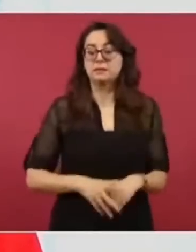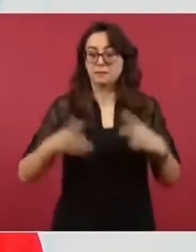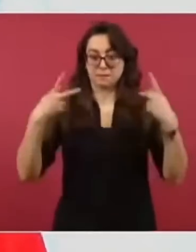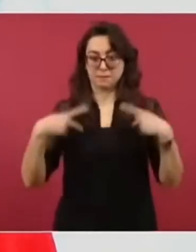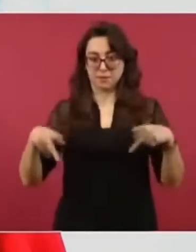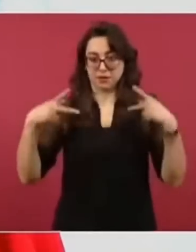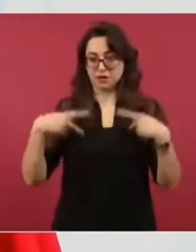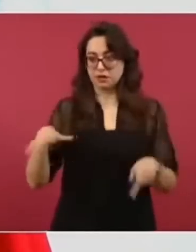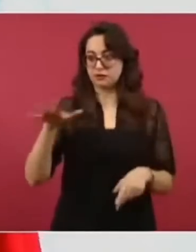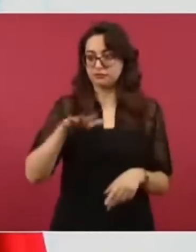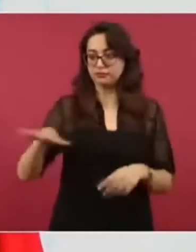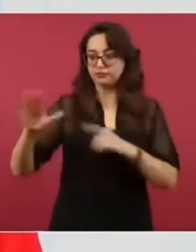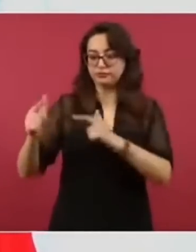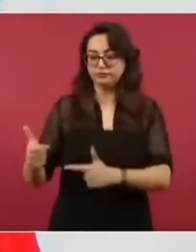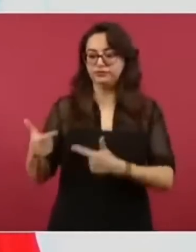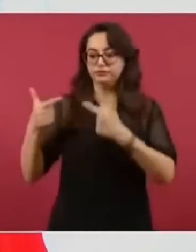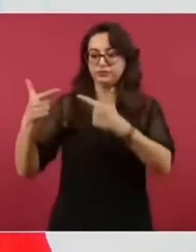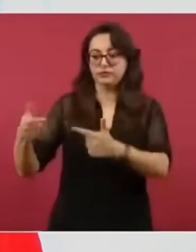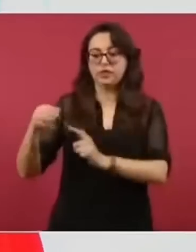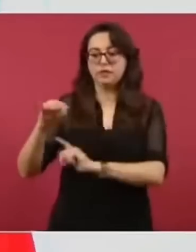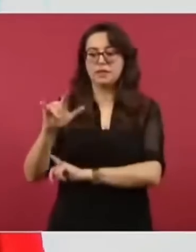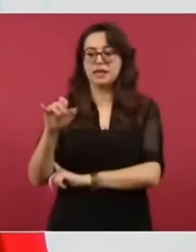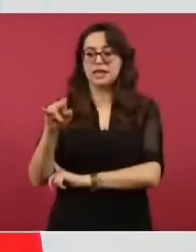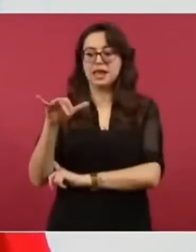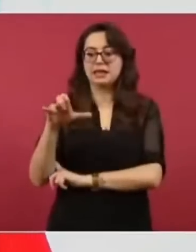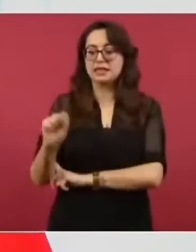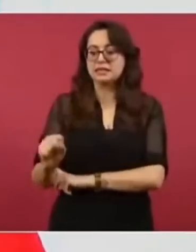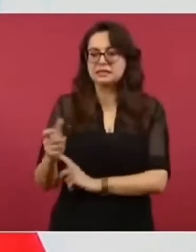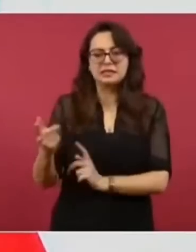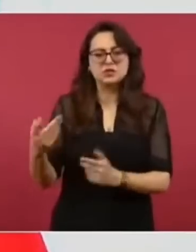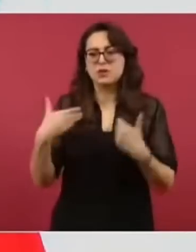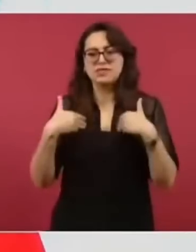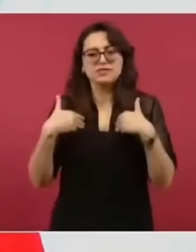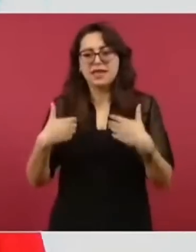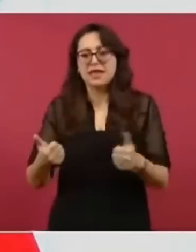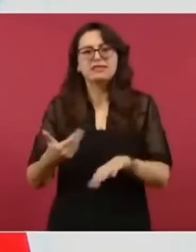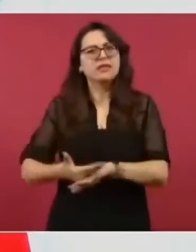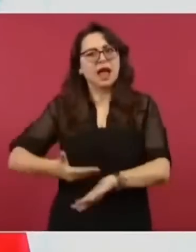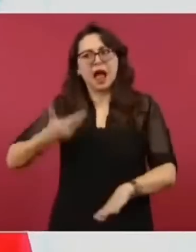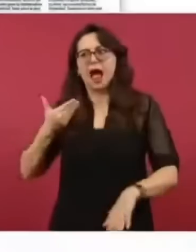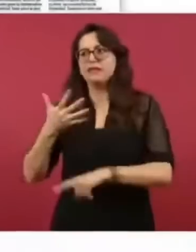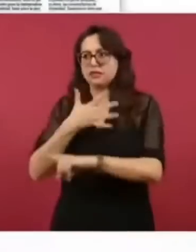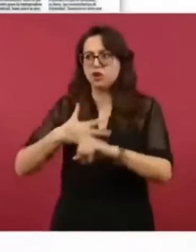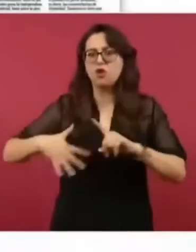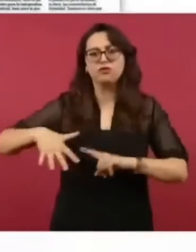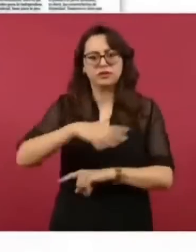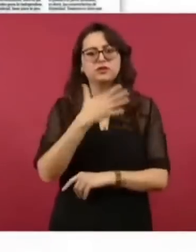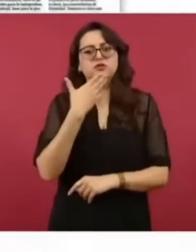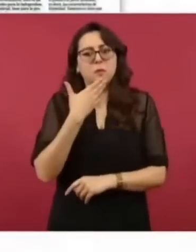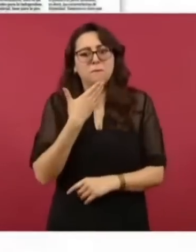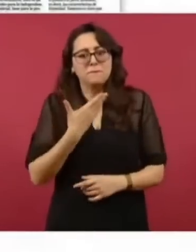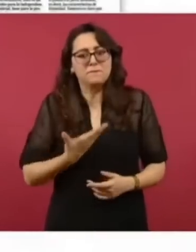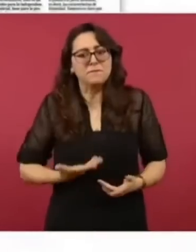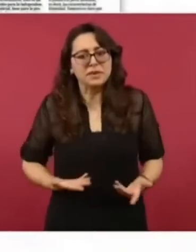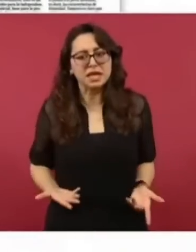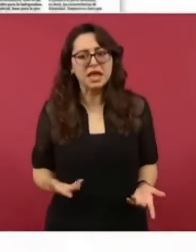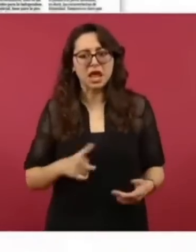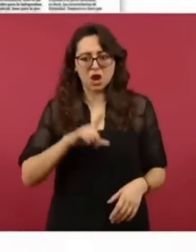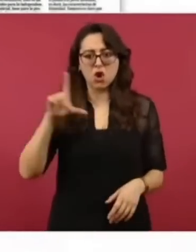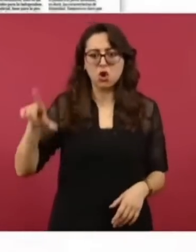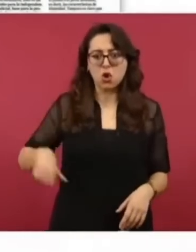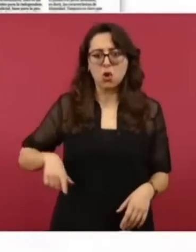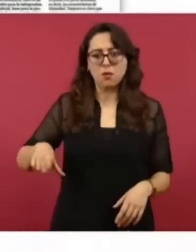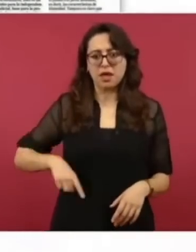daban cuenta que no estábamos tan mal. Eso dice Luis Rubio. Y sostiene que mejor hubiera sido que nos